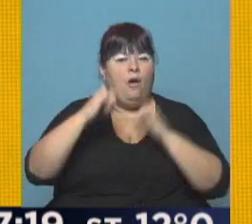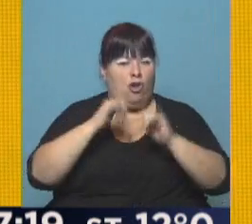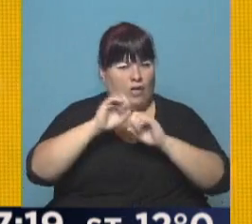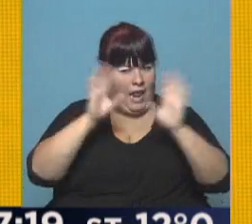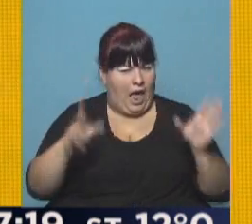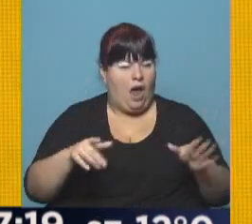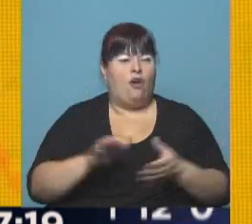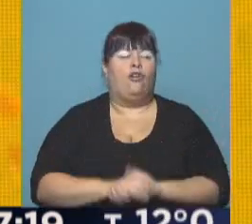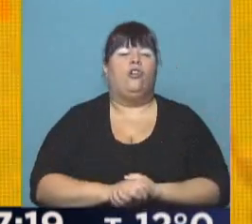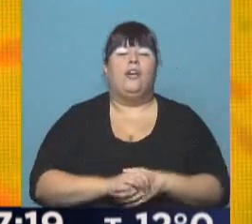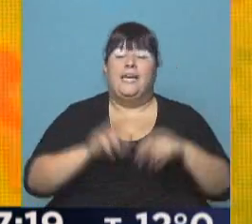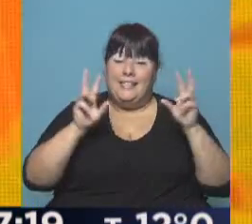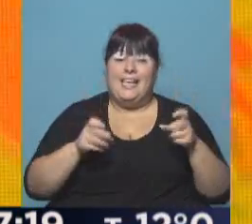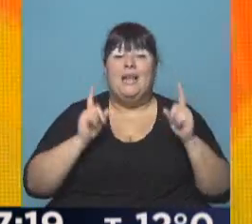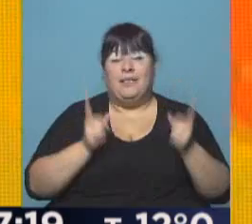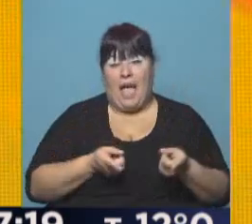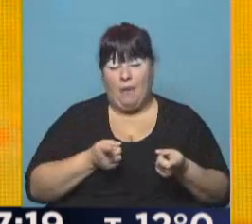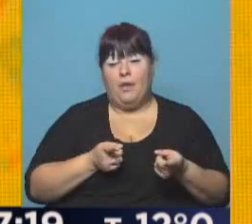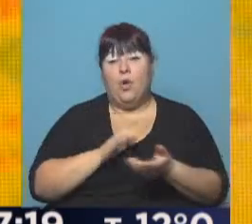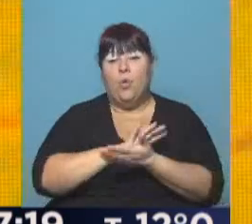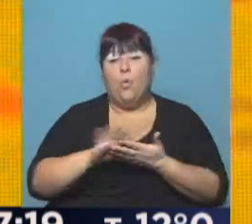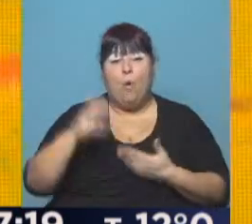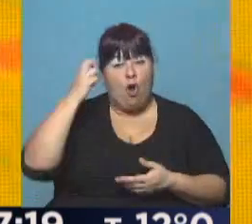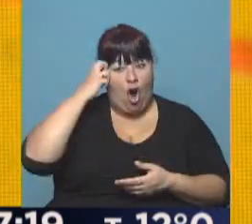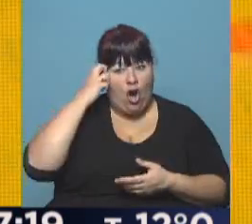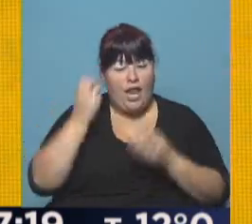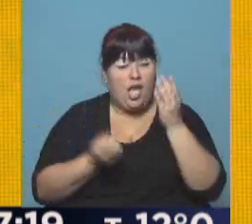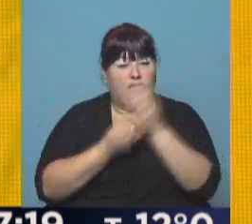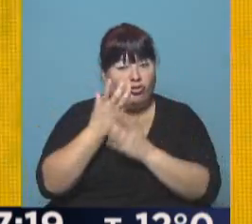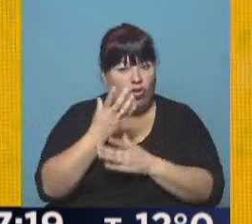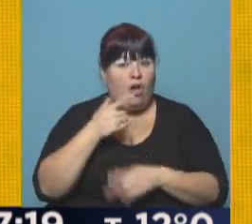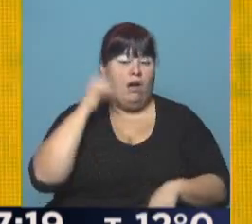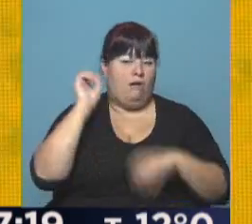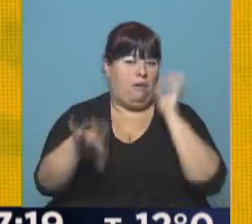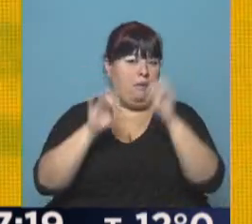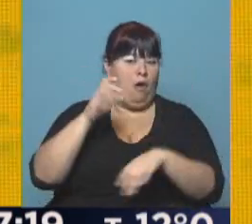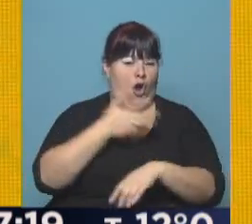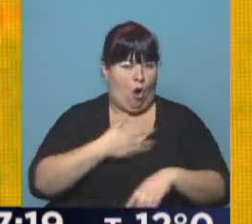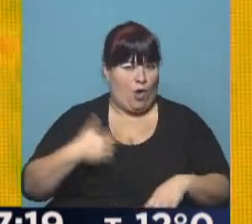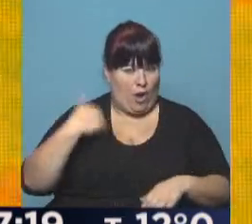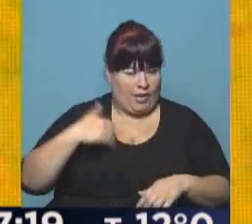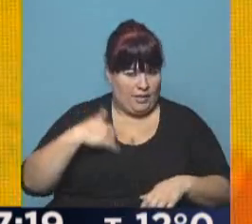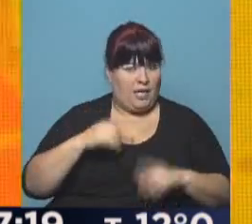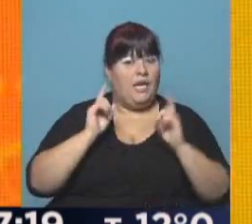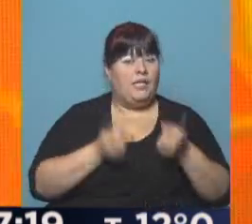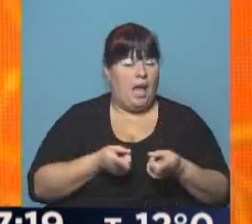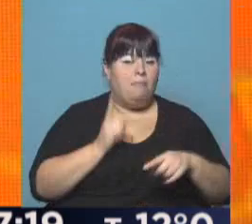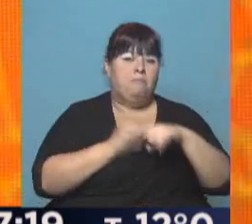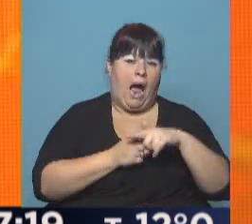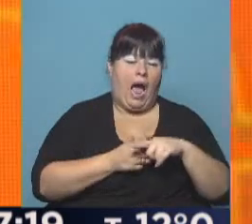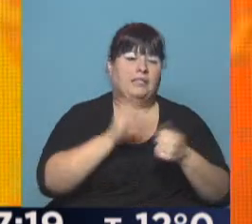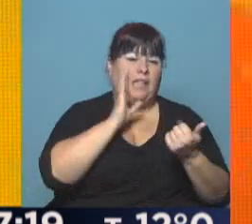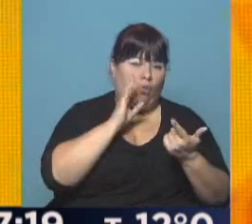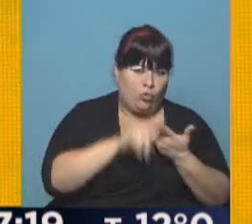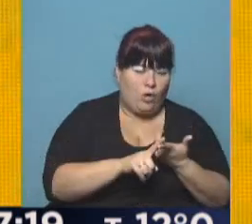ampliando. La cuestión también pasa, claro, por la nueva Asamblea Nacional Constituyente, críticas por parte del gobierno argentino, sumadas a la de los